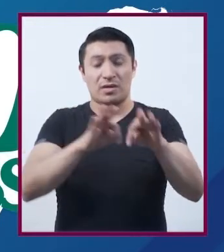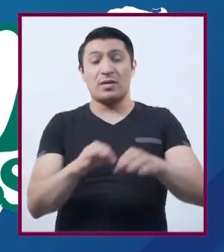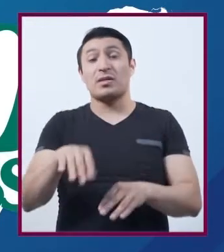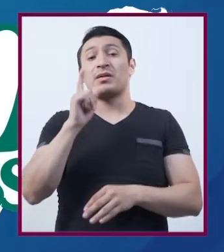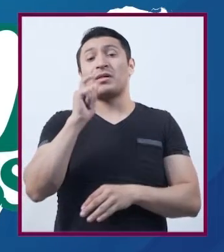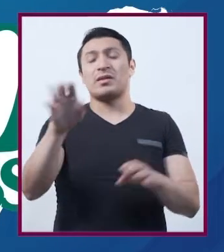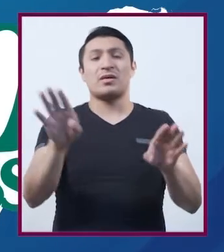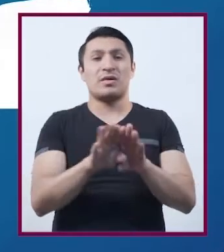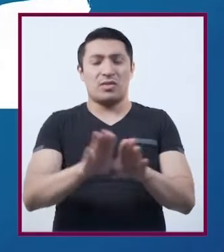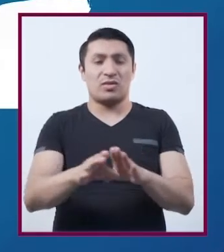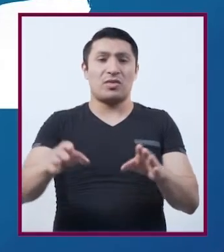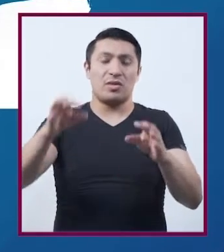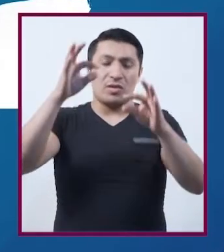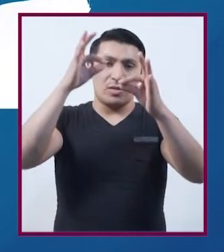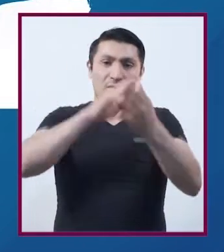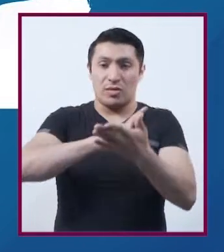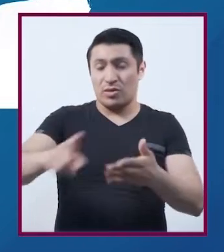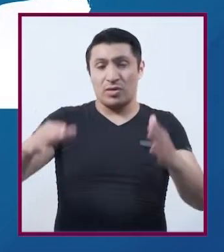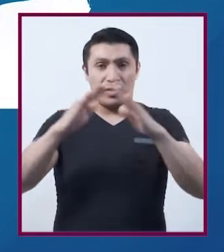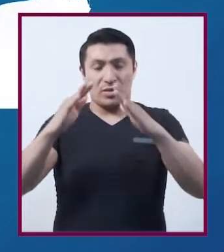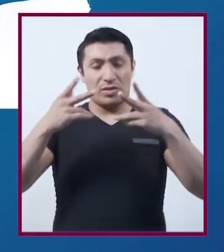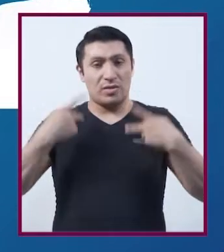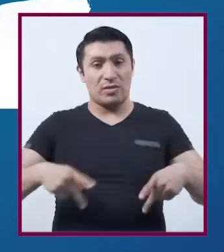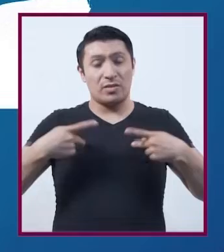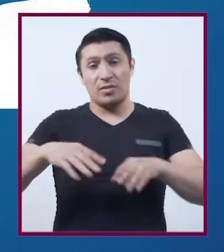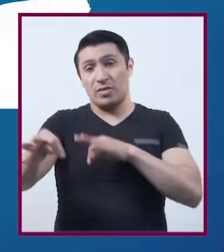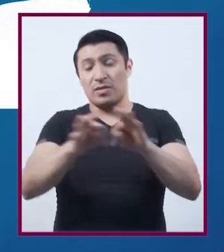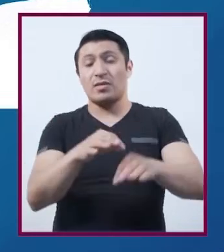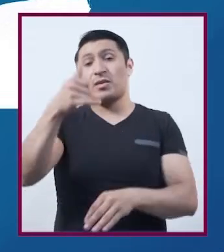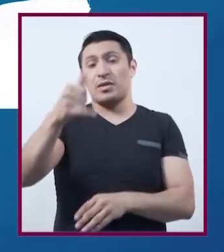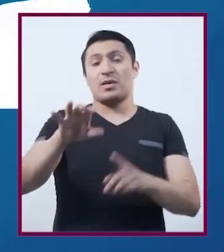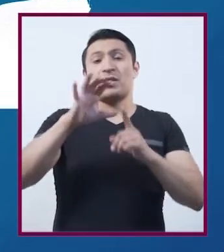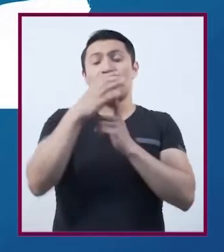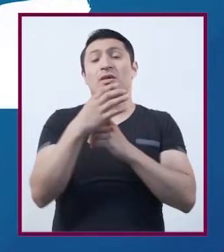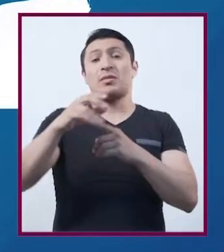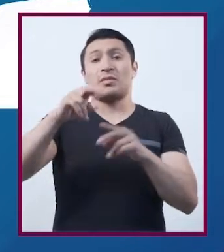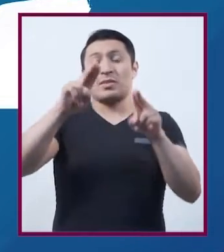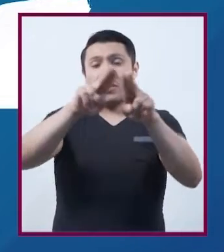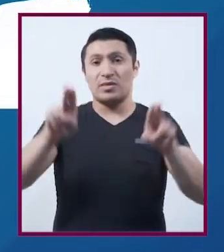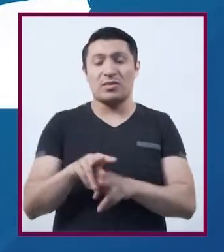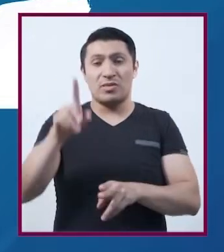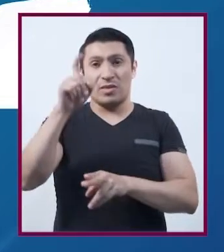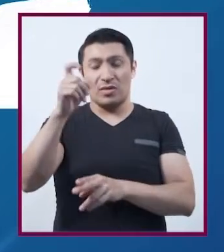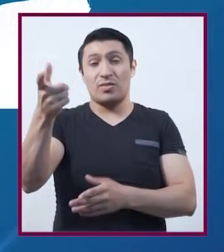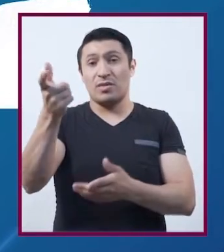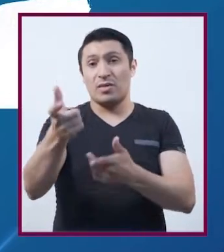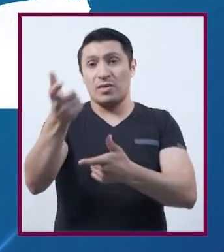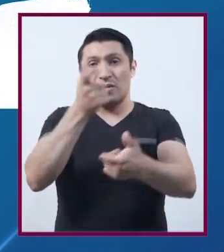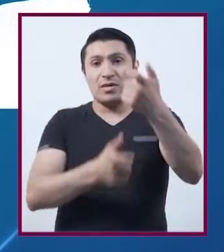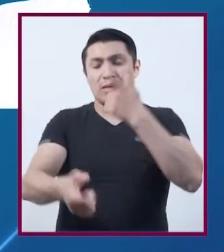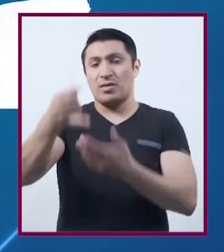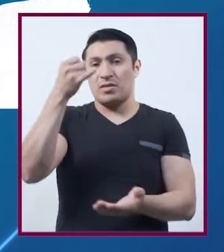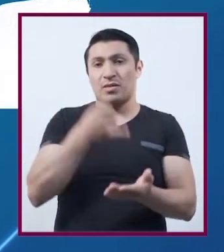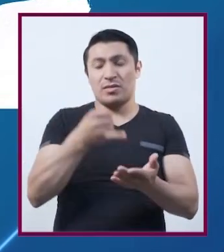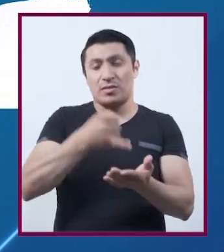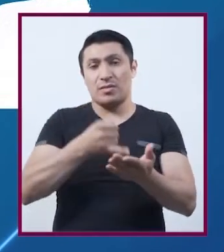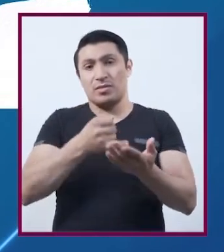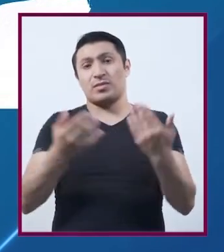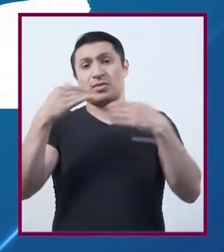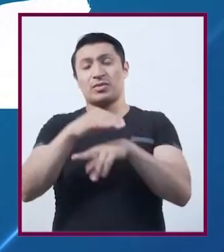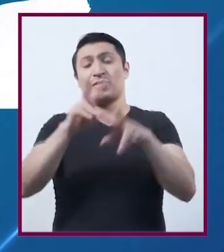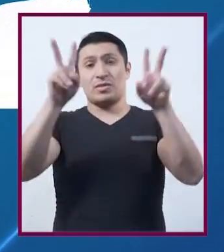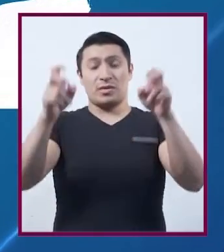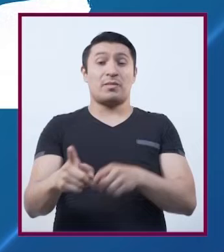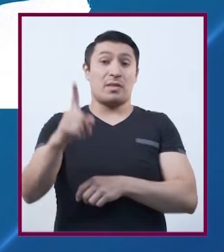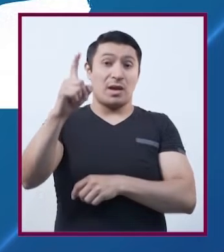de la Vivienda de los Trabajadores, que da cumplimiento al derecho a la vivienda de los trabajadores, y la Comisión Nacional del Agua, que